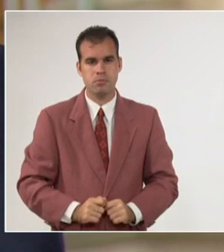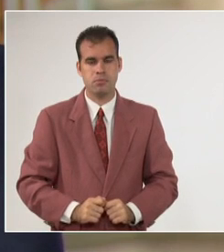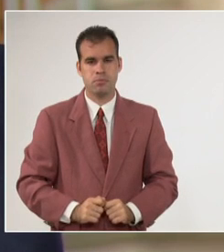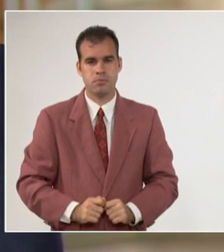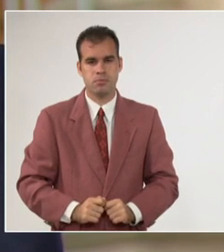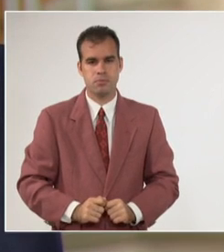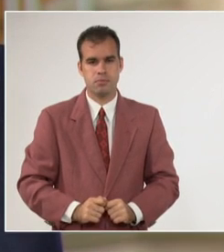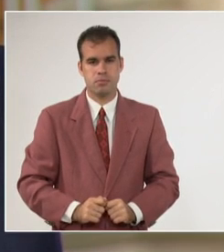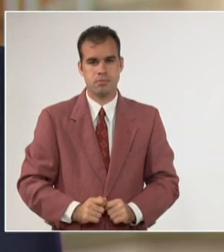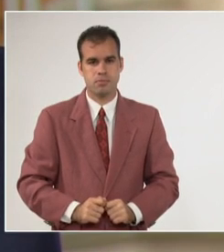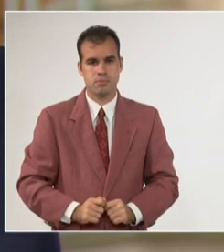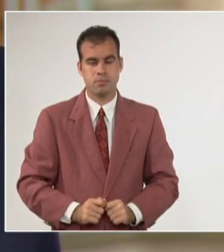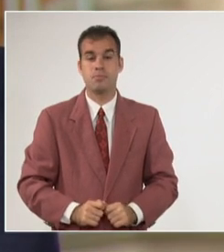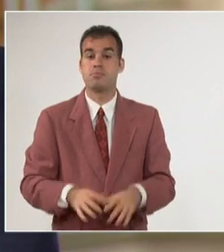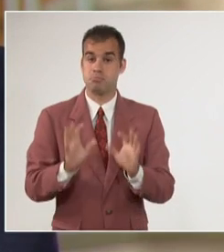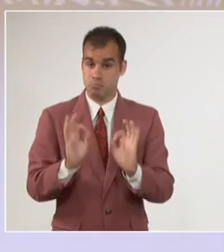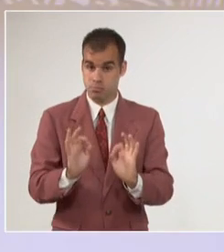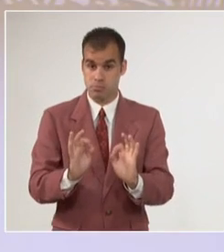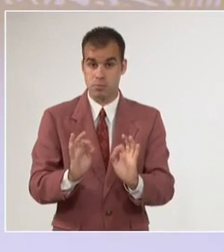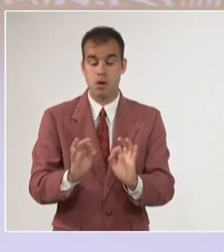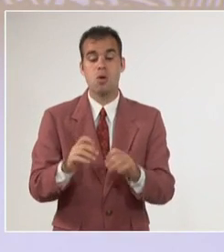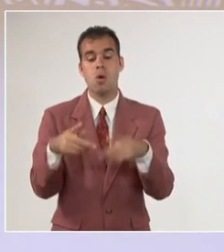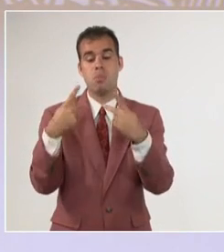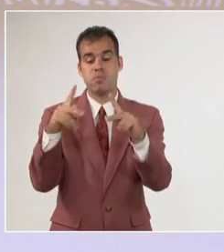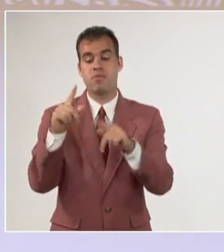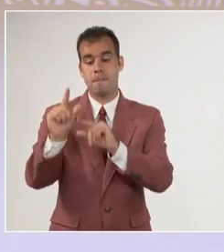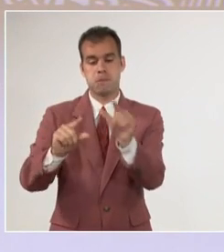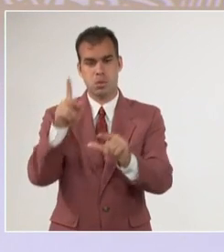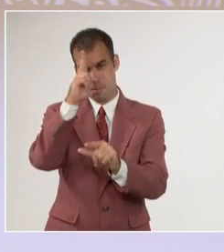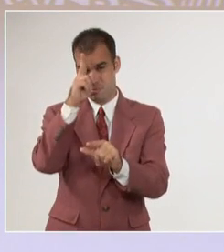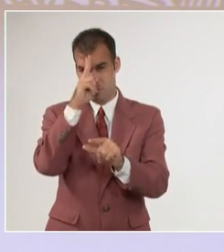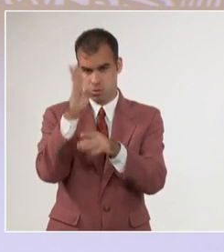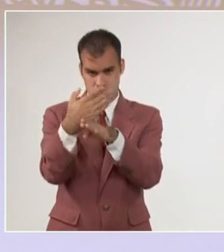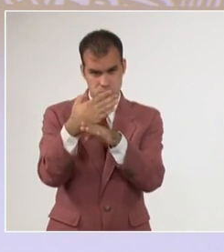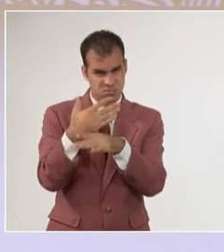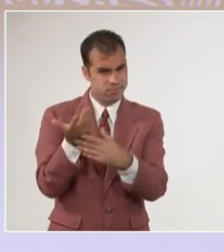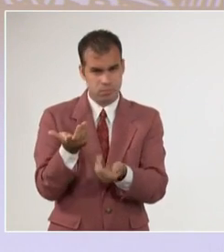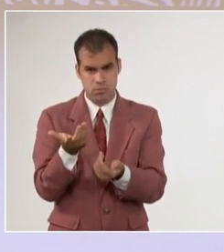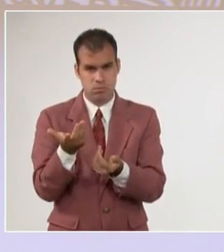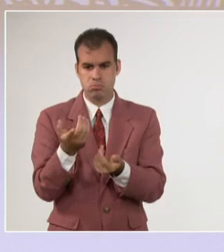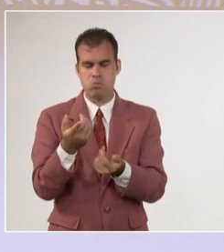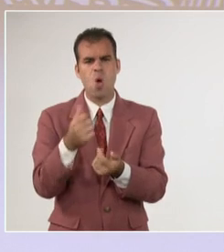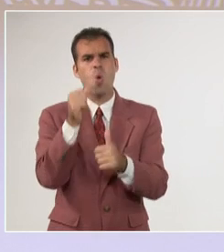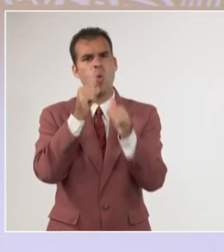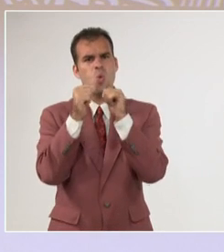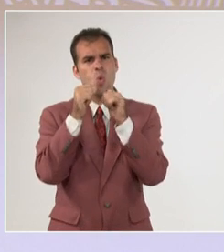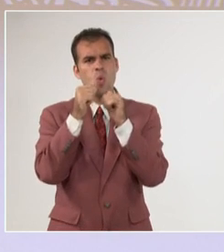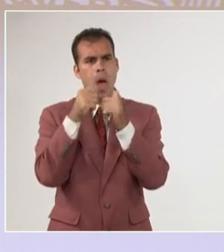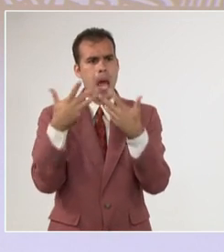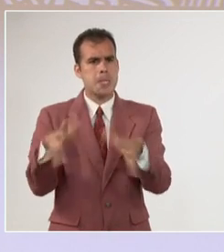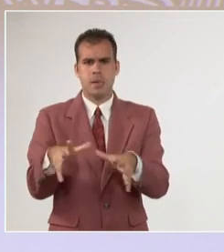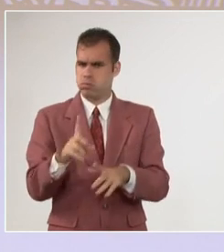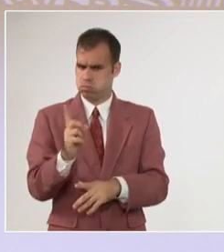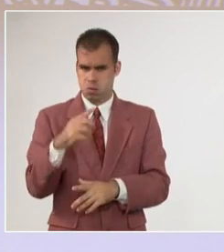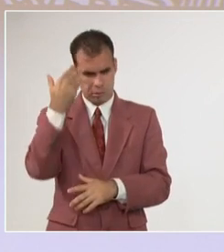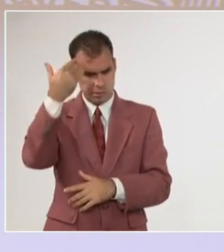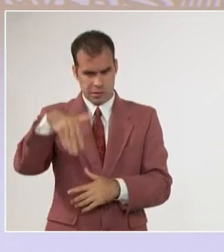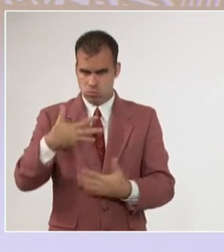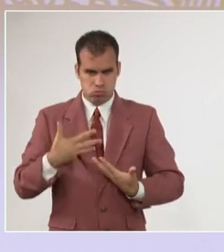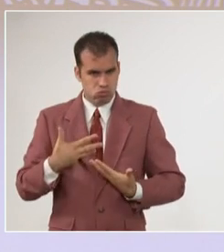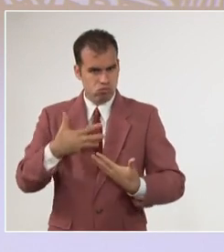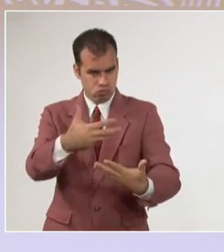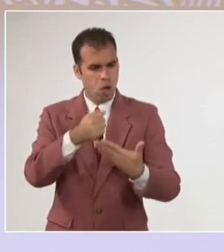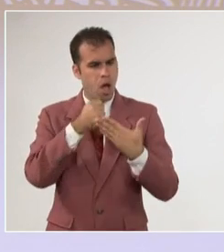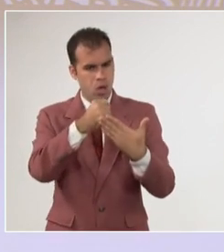razón, nuestros profesionales y técnicos de la salud no dudaron en acompañar en cuanto fue necesario al pueblo